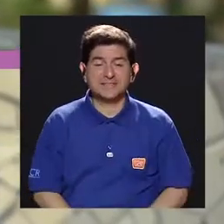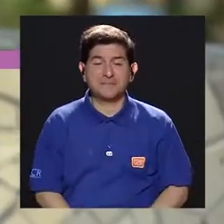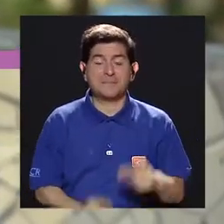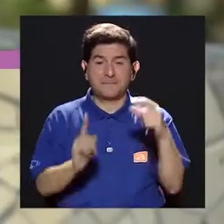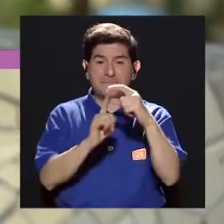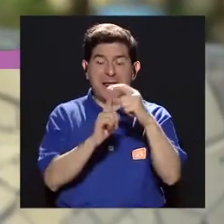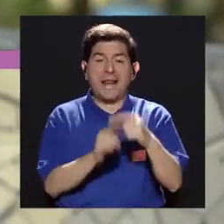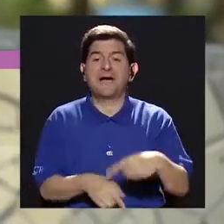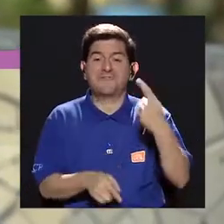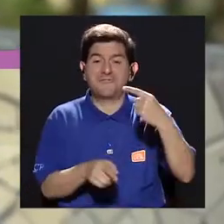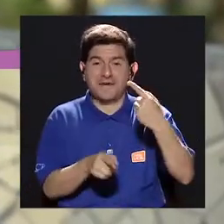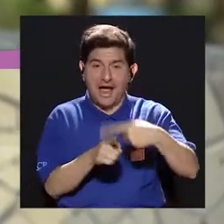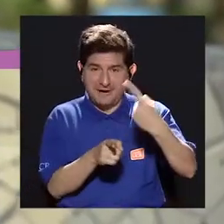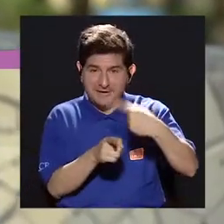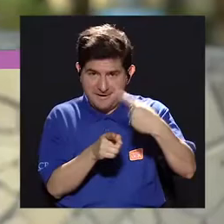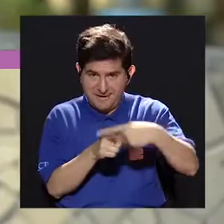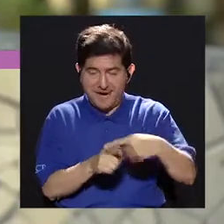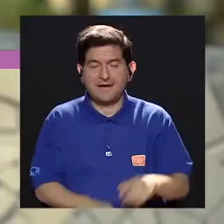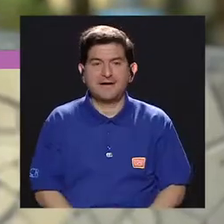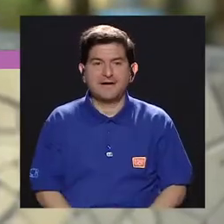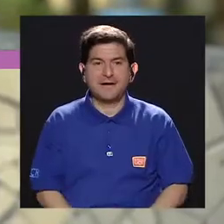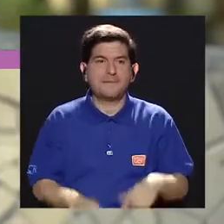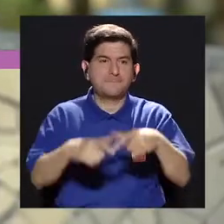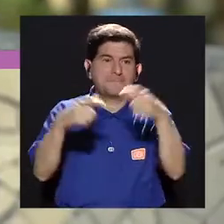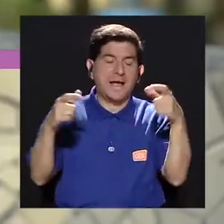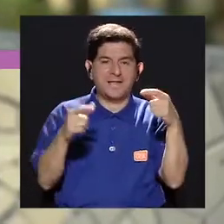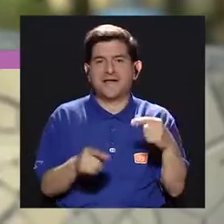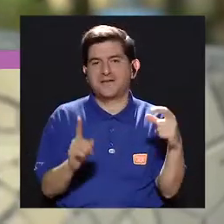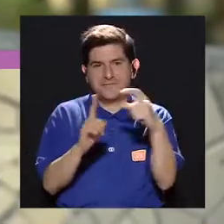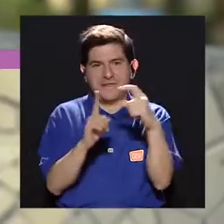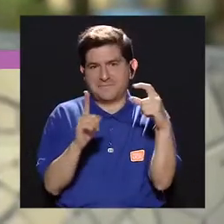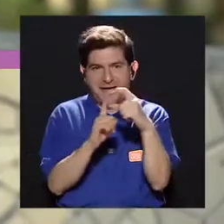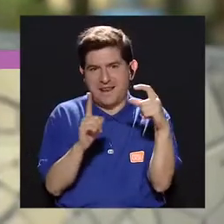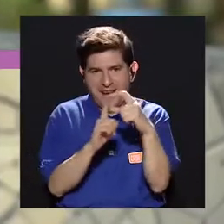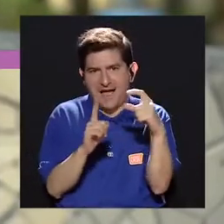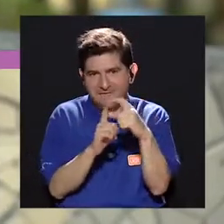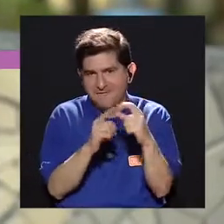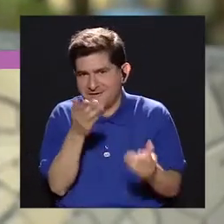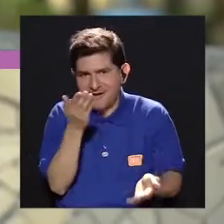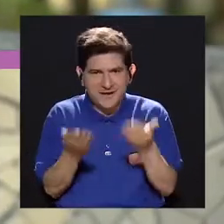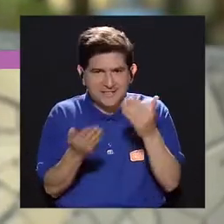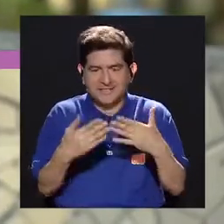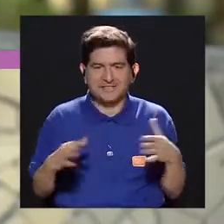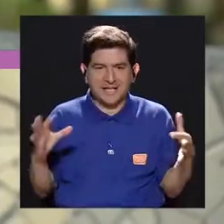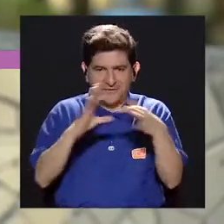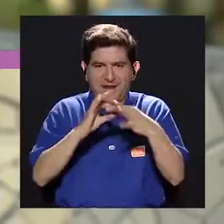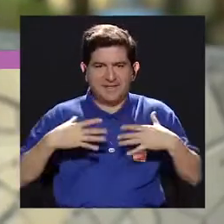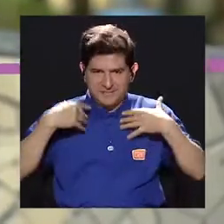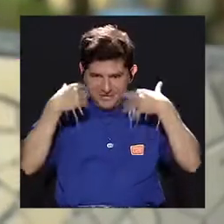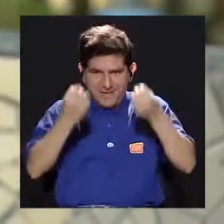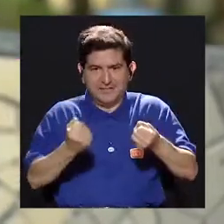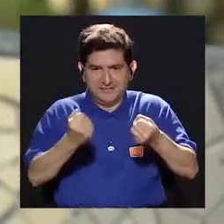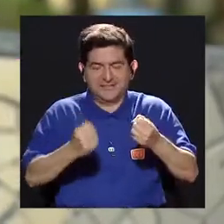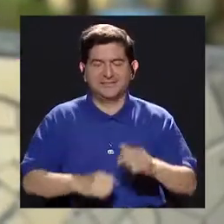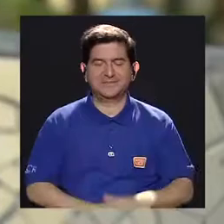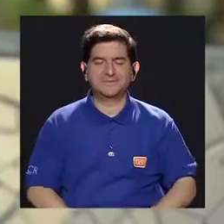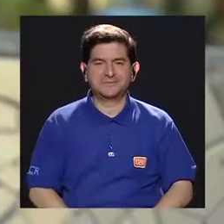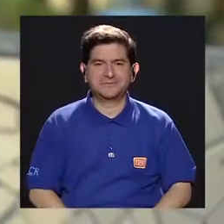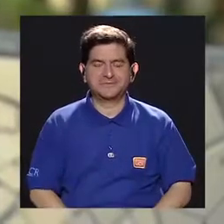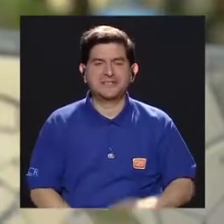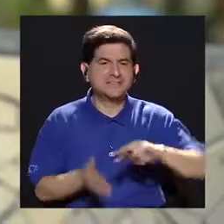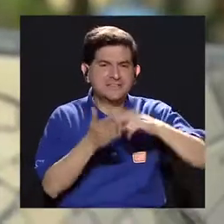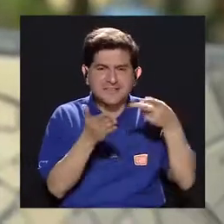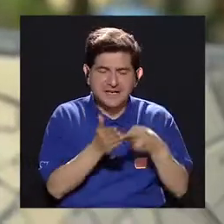viene del griego como la mayor cantidad de palabras de salud que tenemos aquí